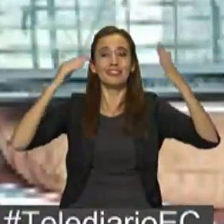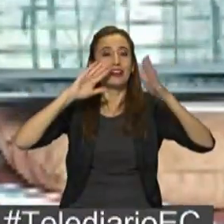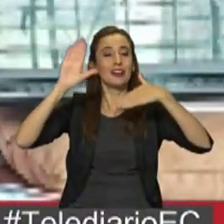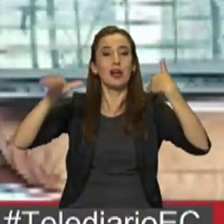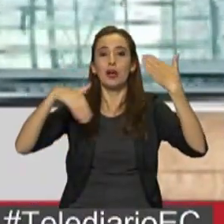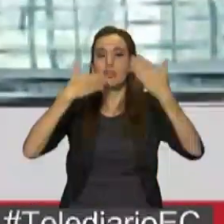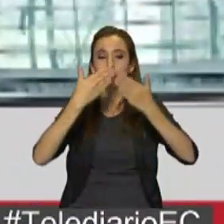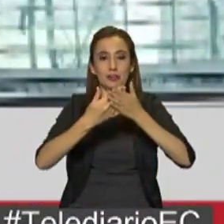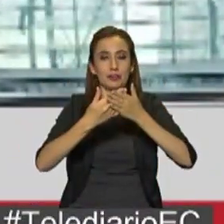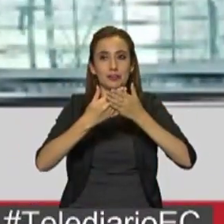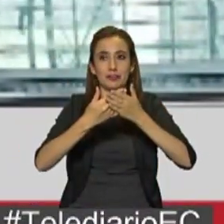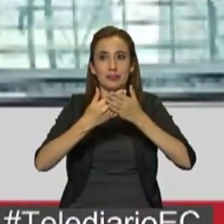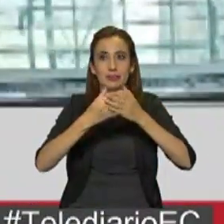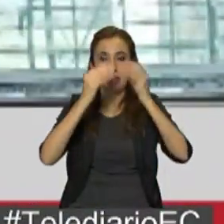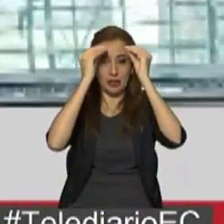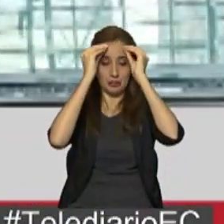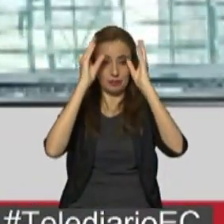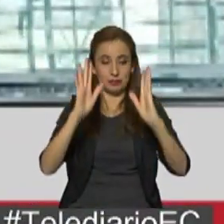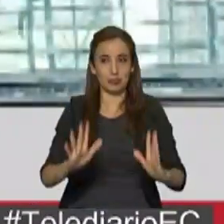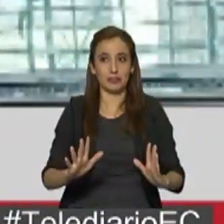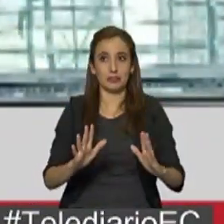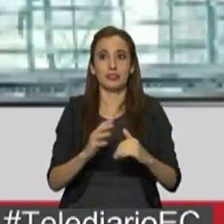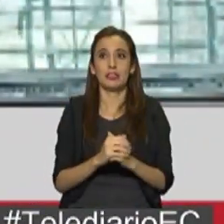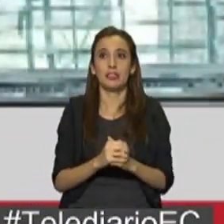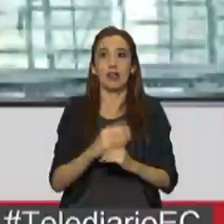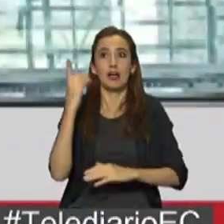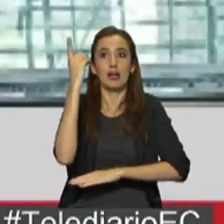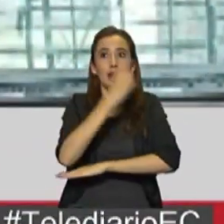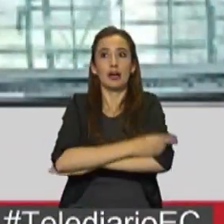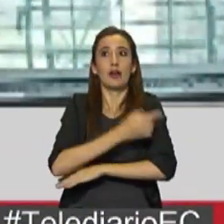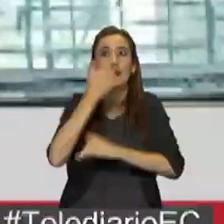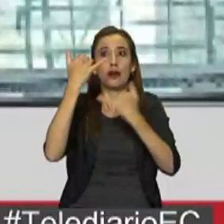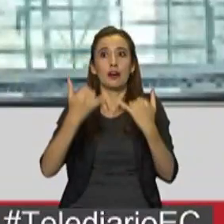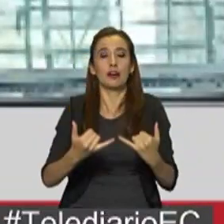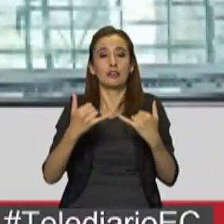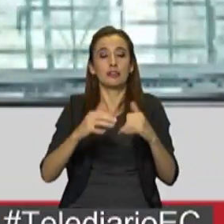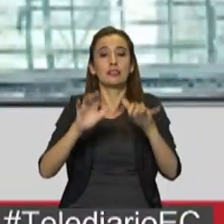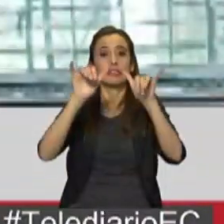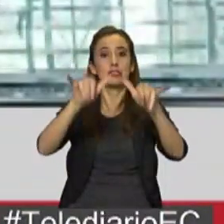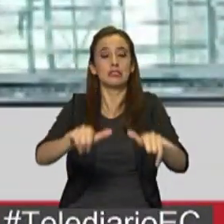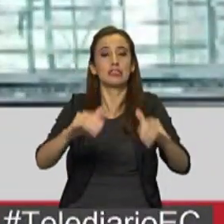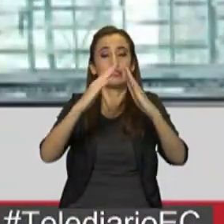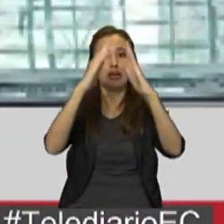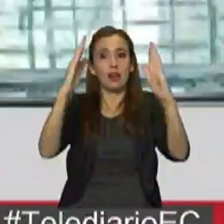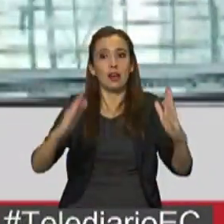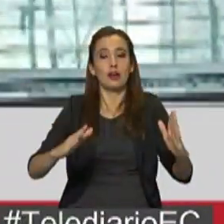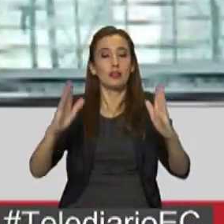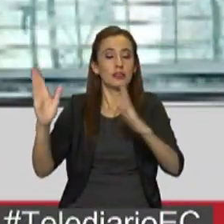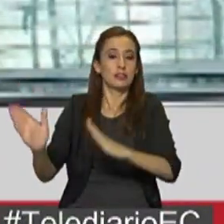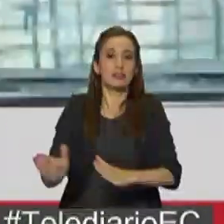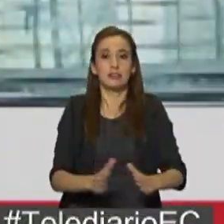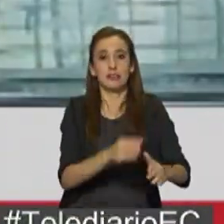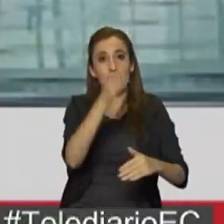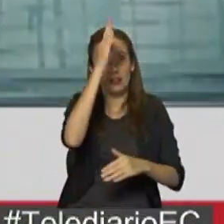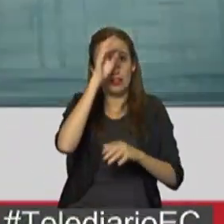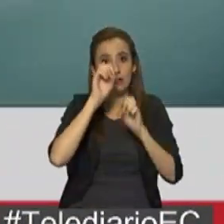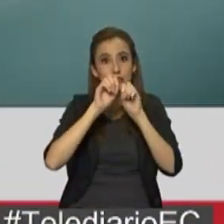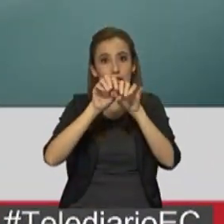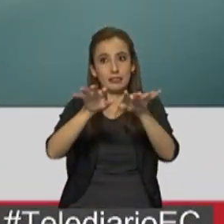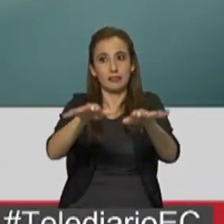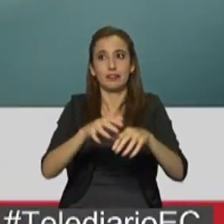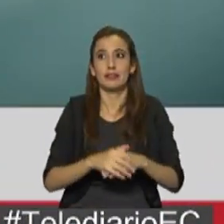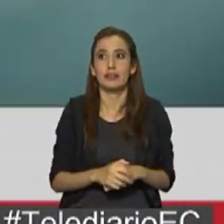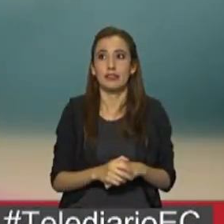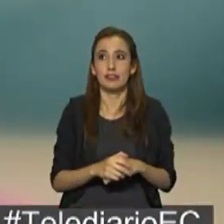tenerles más con su día trabajando en sus casas y te deum los bandidos y